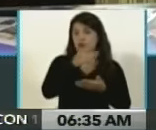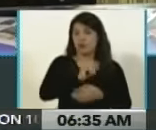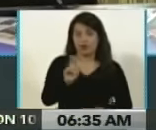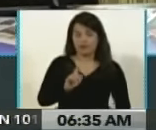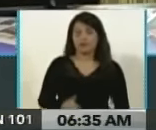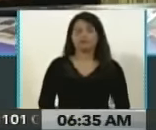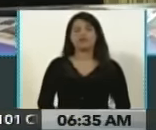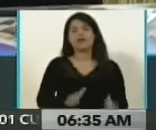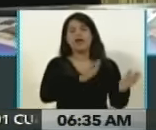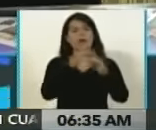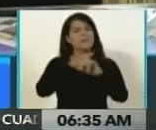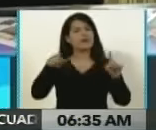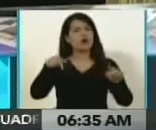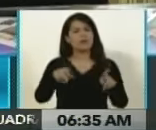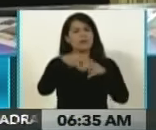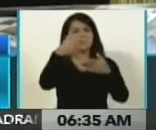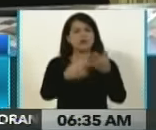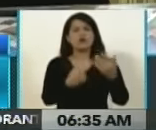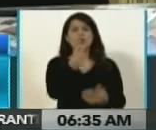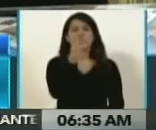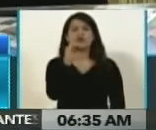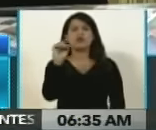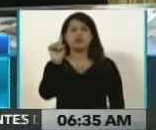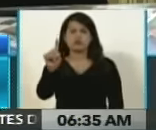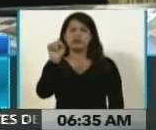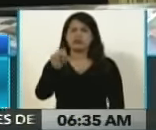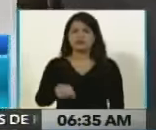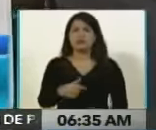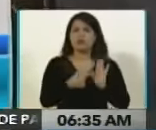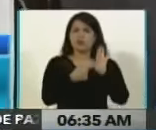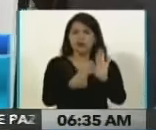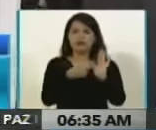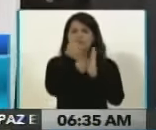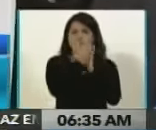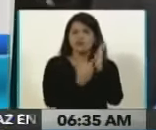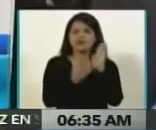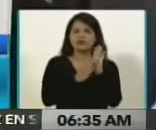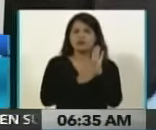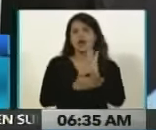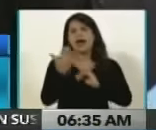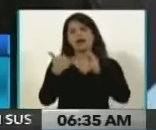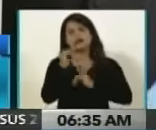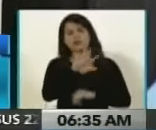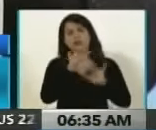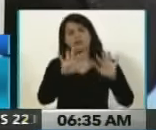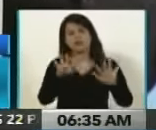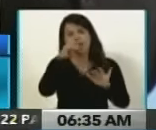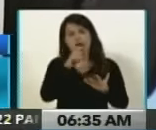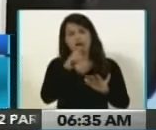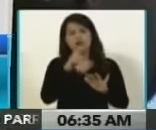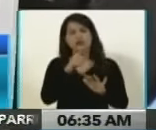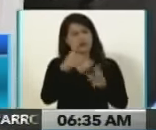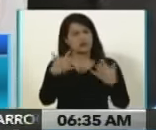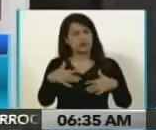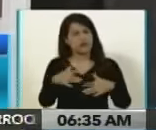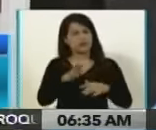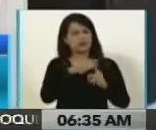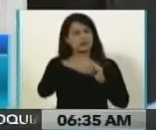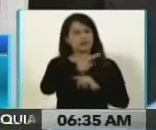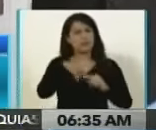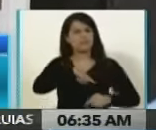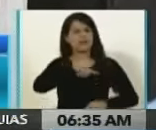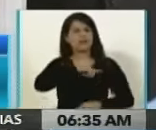hoy presenta un trabajo especial con todo el recorrido de lo ocurrido hace 59 años contra Marcos Pérez Jiménez y dice